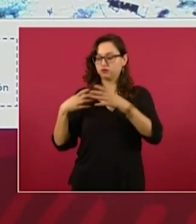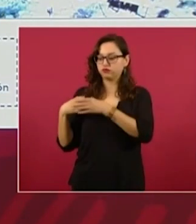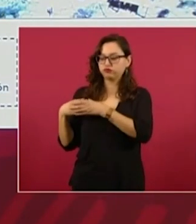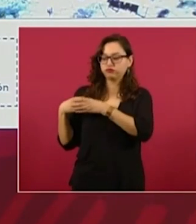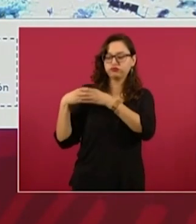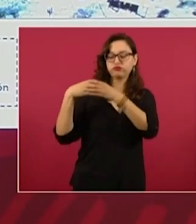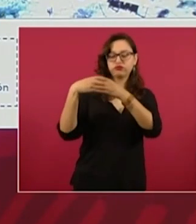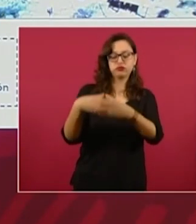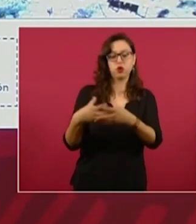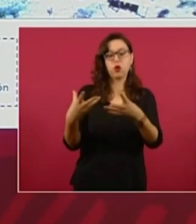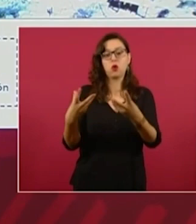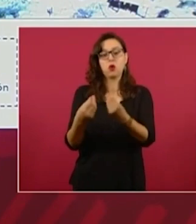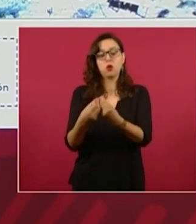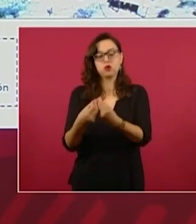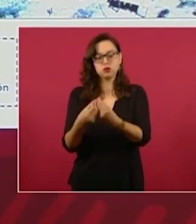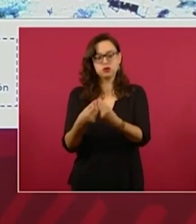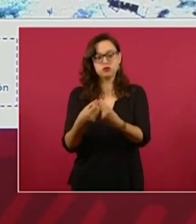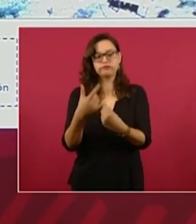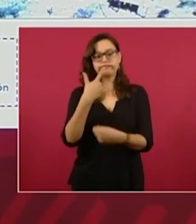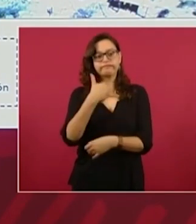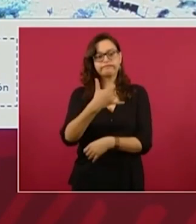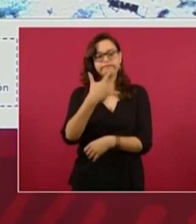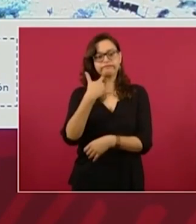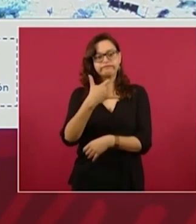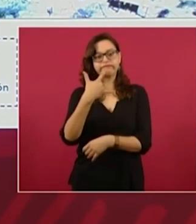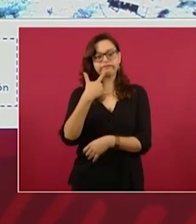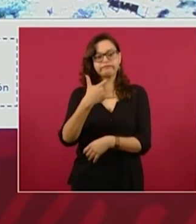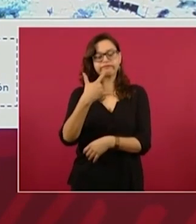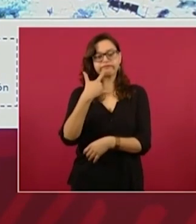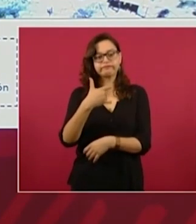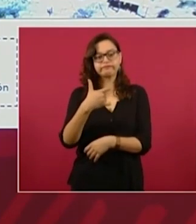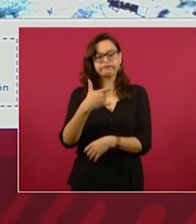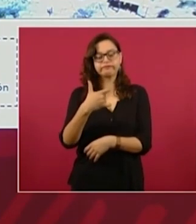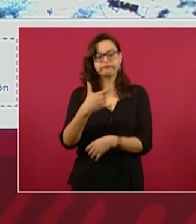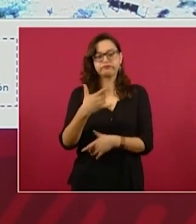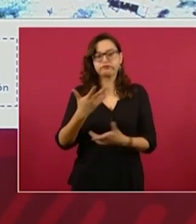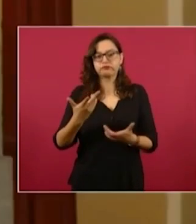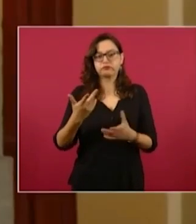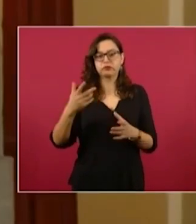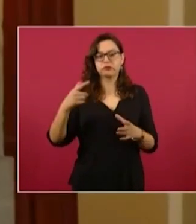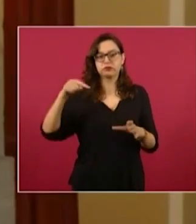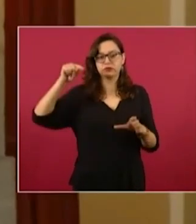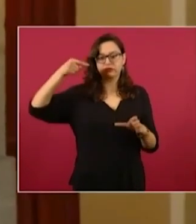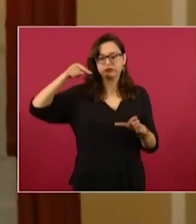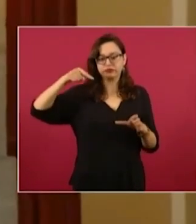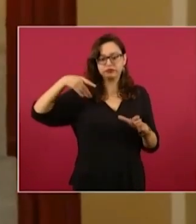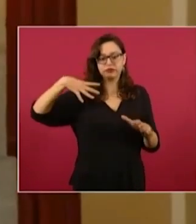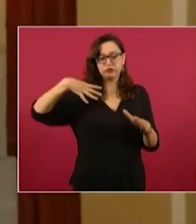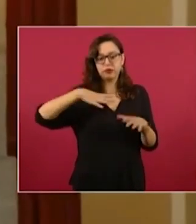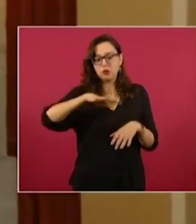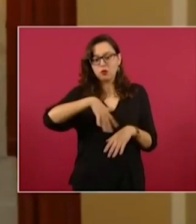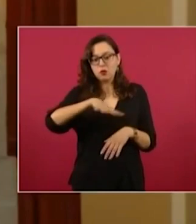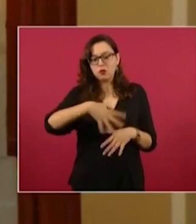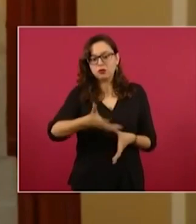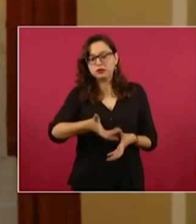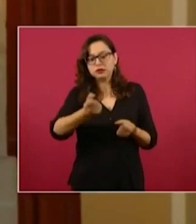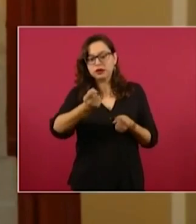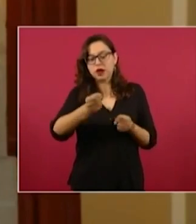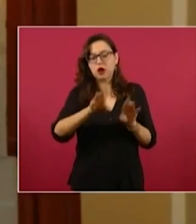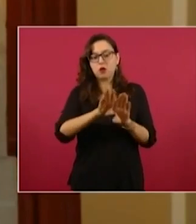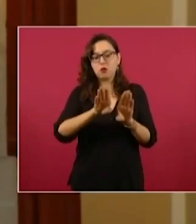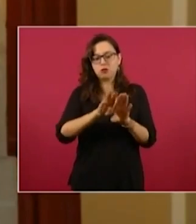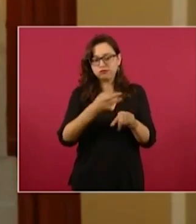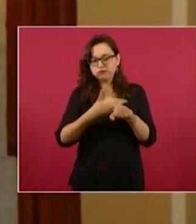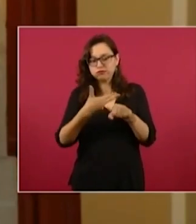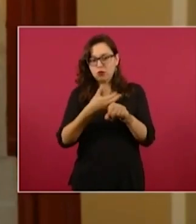un esfuerzo coordinado para poder ser muy puntuales en las estrategias que se están realizando y